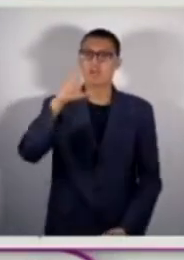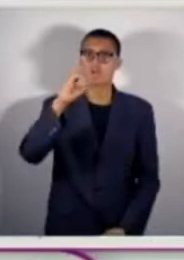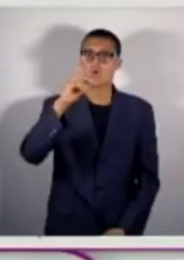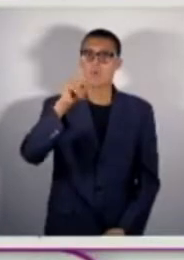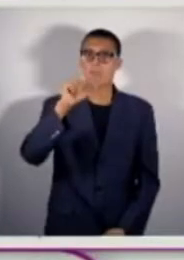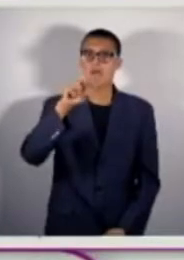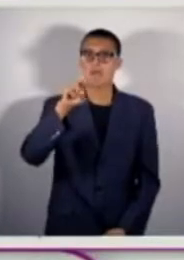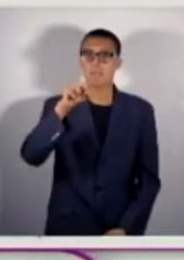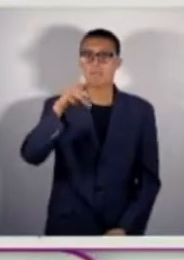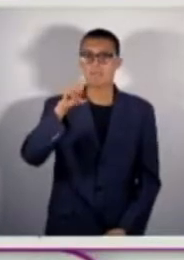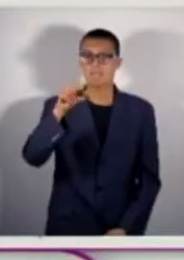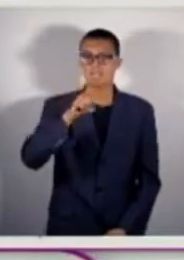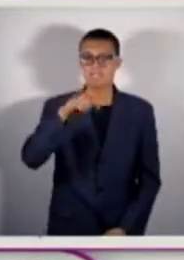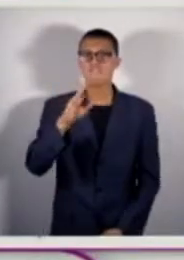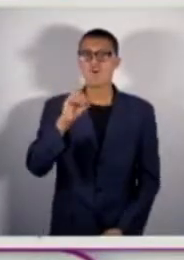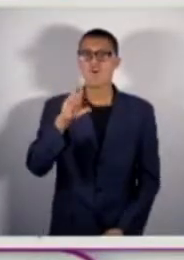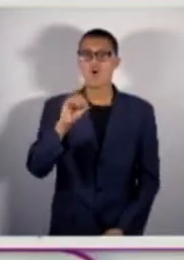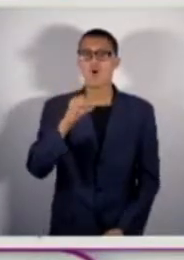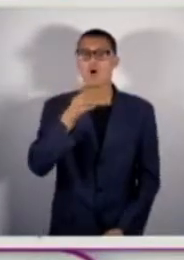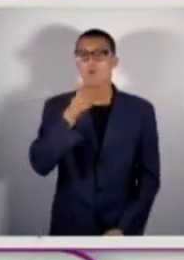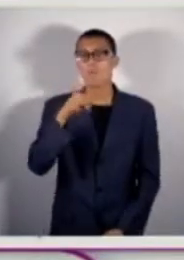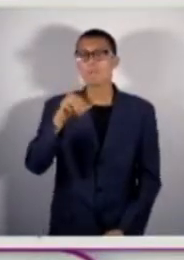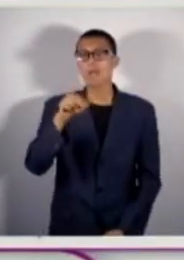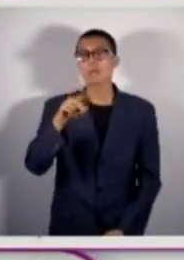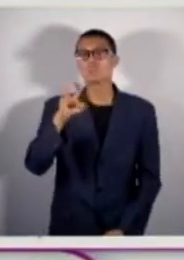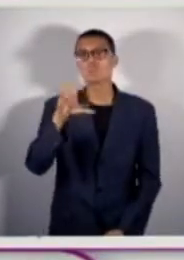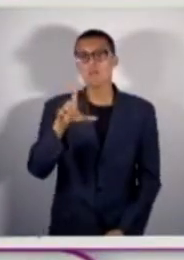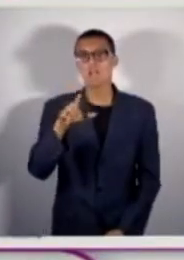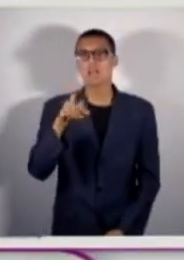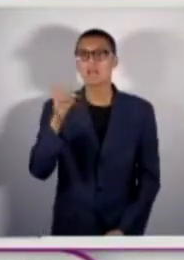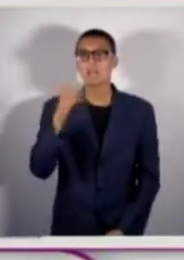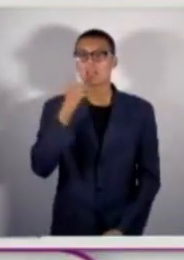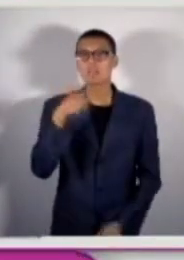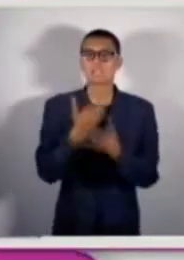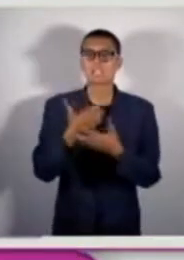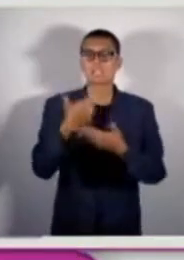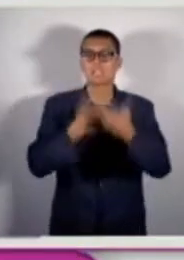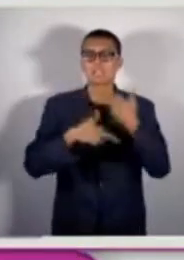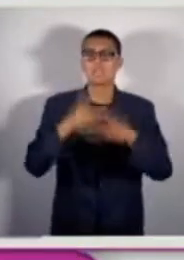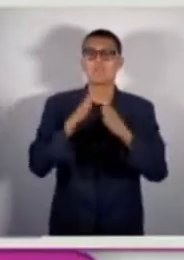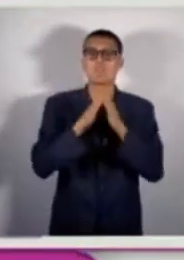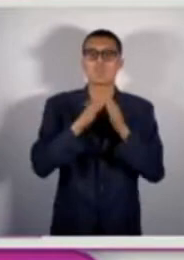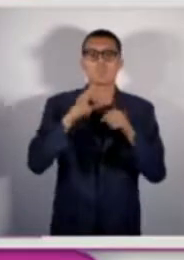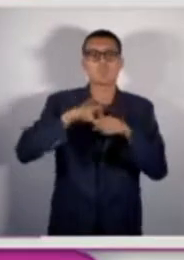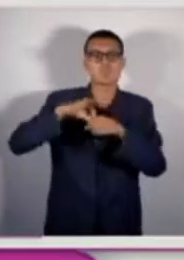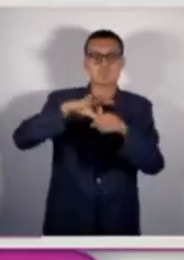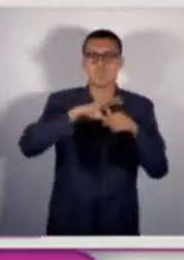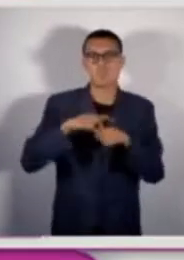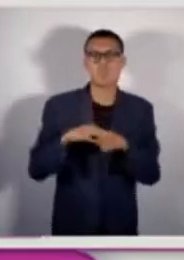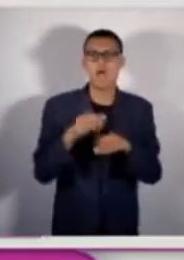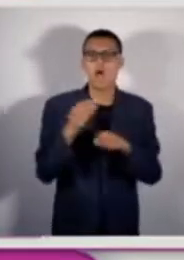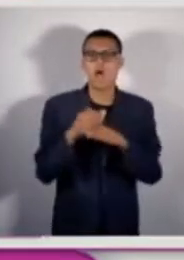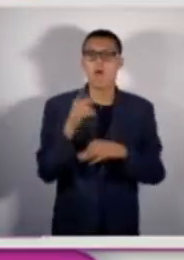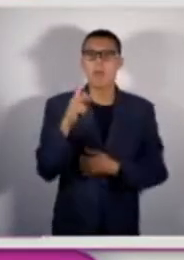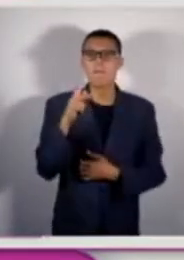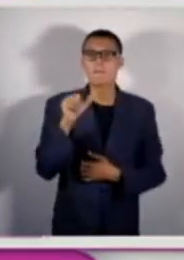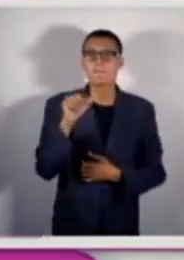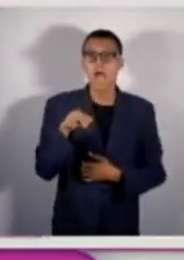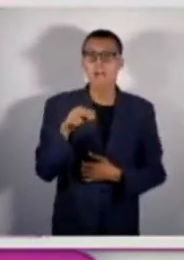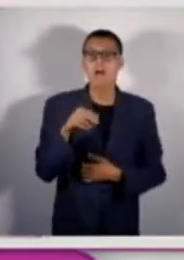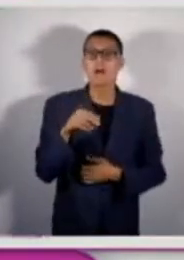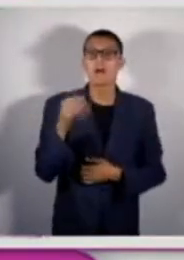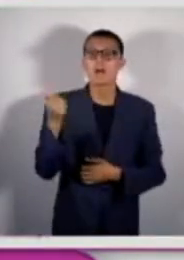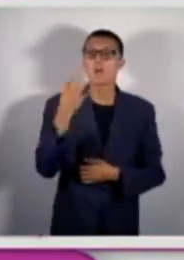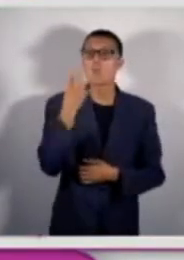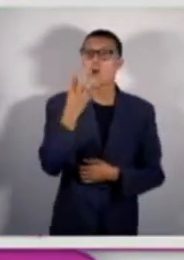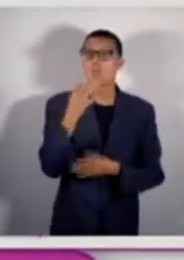foro donde Manuel Maquío Cloutier les habría pedido que regresáramos a la democracia. Actualmente tenemos a un PAN enfrente que gasta 4 millones